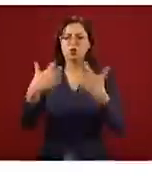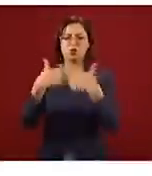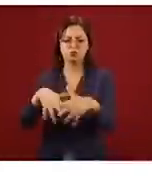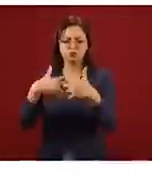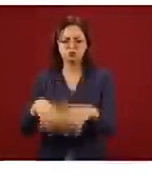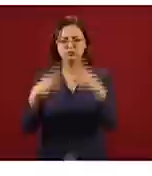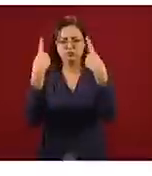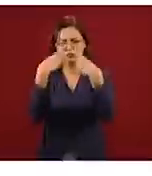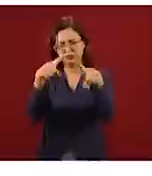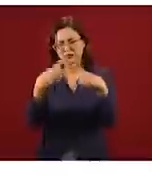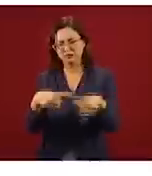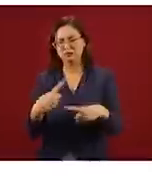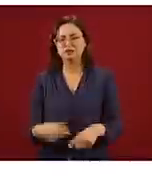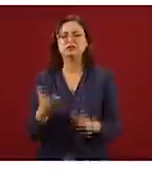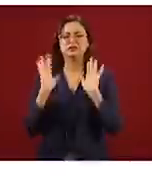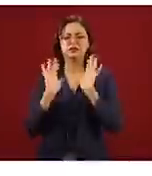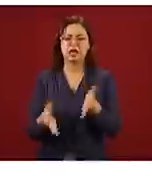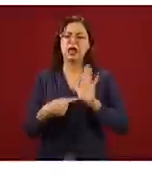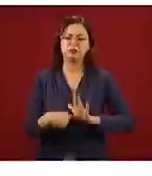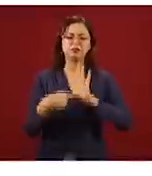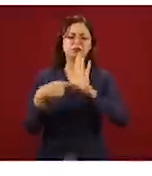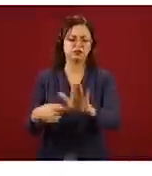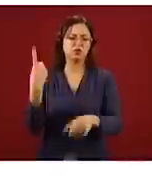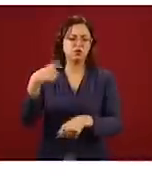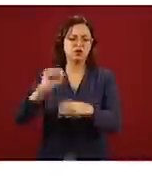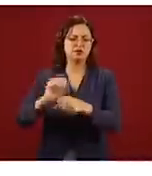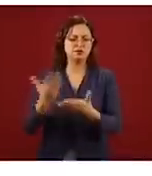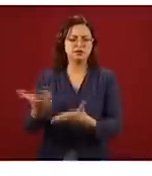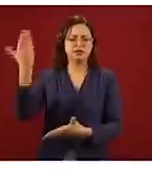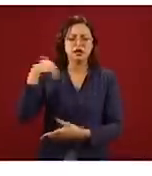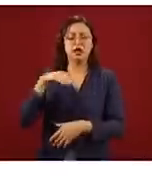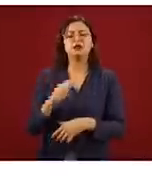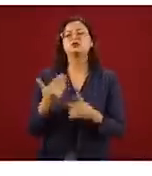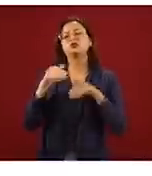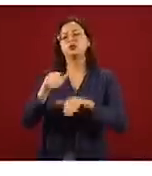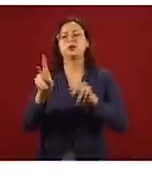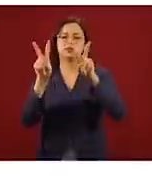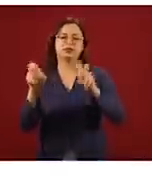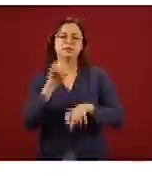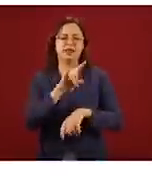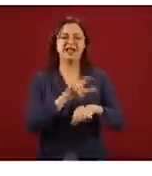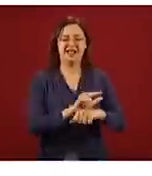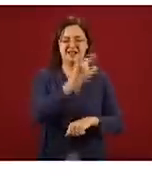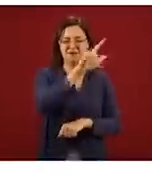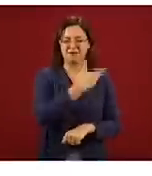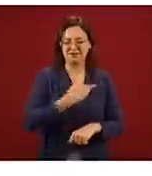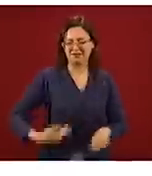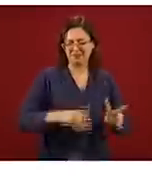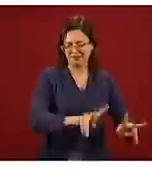el presidente a lo largo de la semana en relación al tema del avión, pero es una lista que tenemos